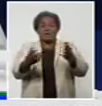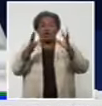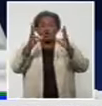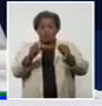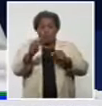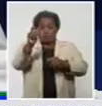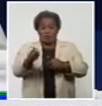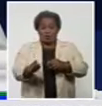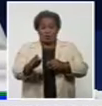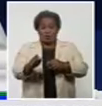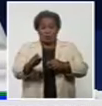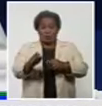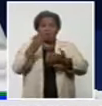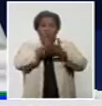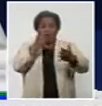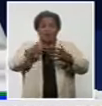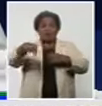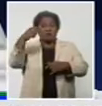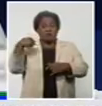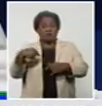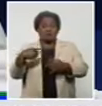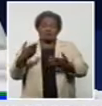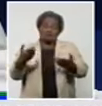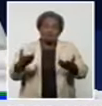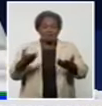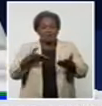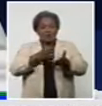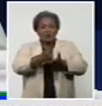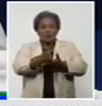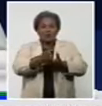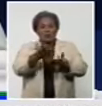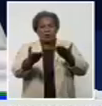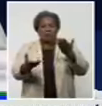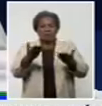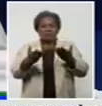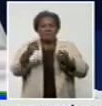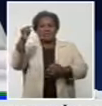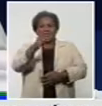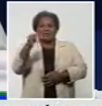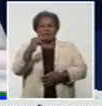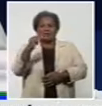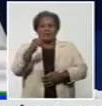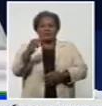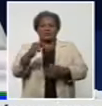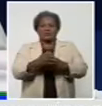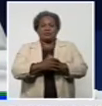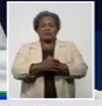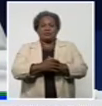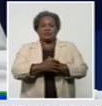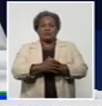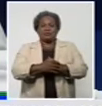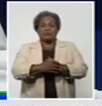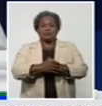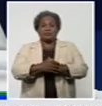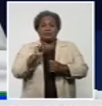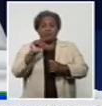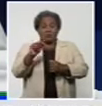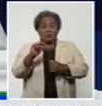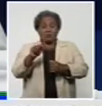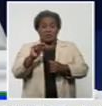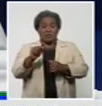casos diagnosticados ayer, pues sigue siendo un balance negativo. Y con estas 21 altas del día de